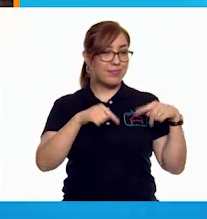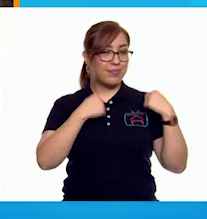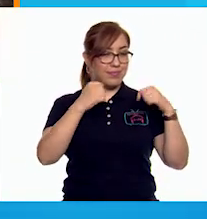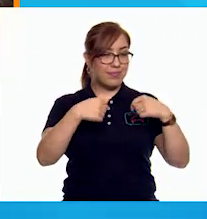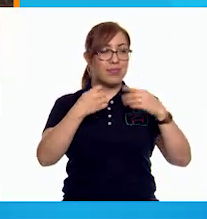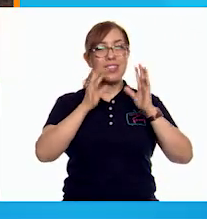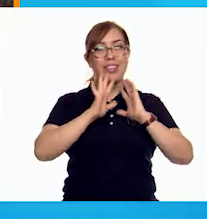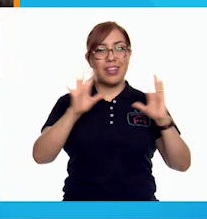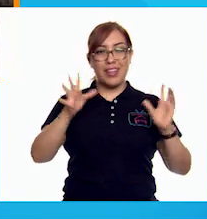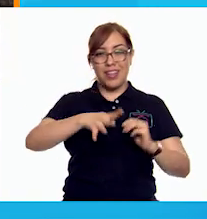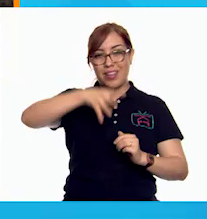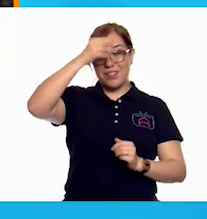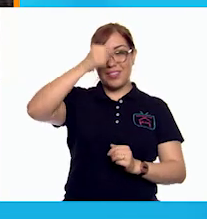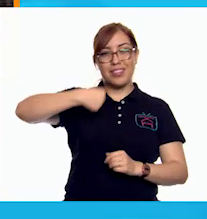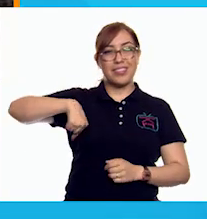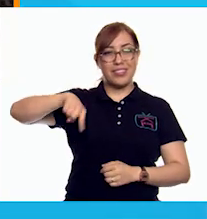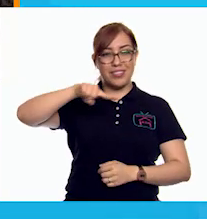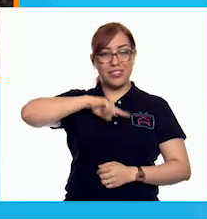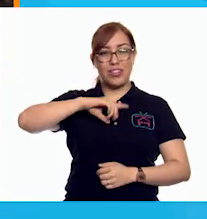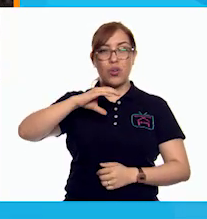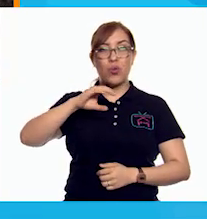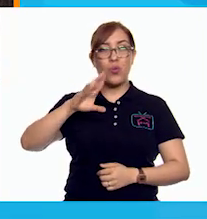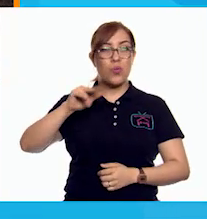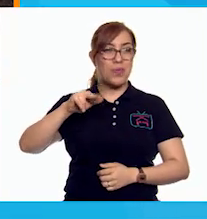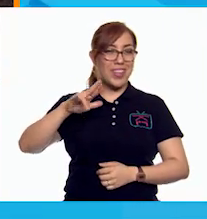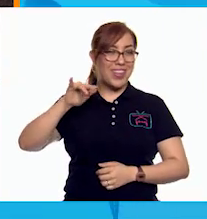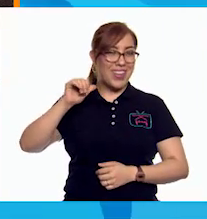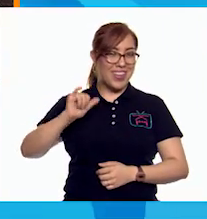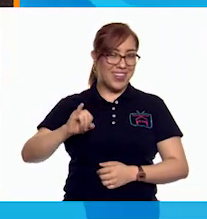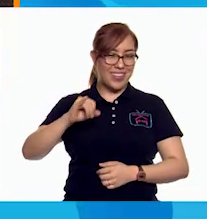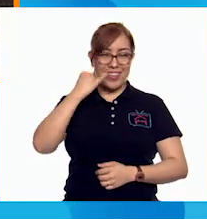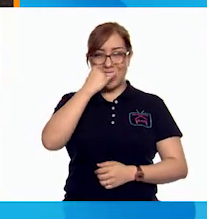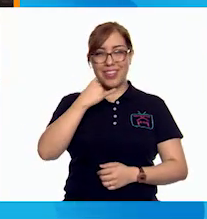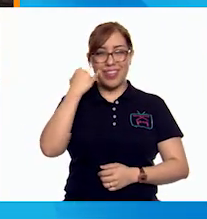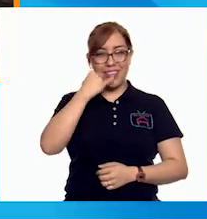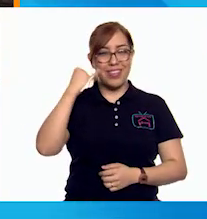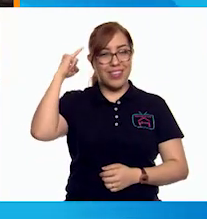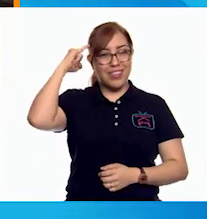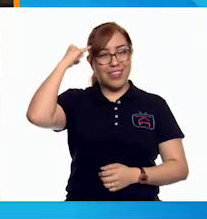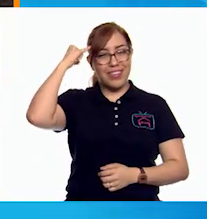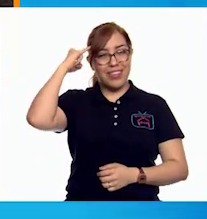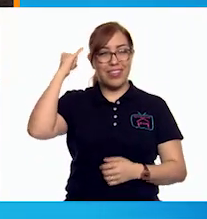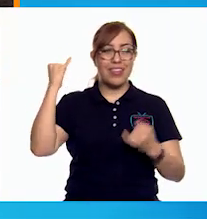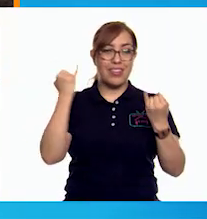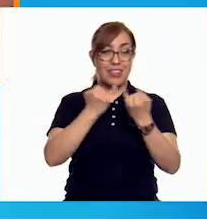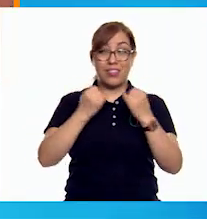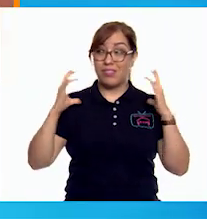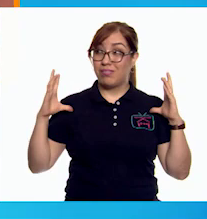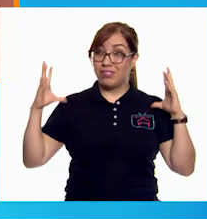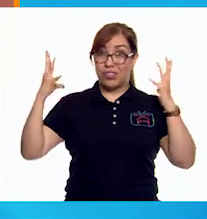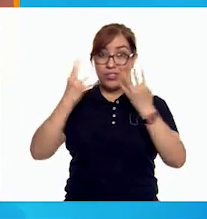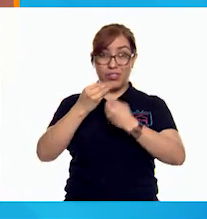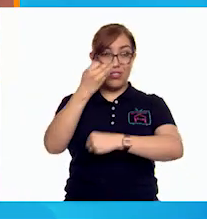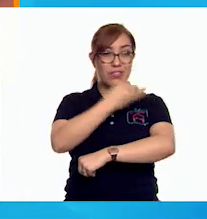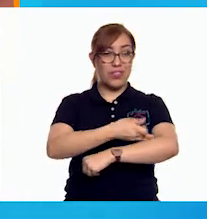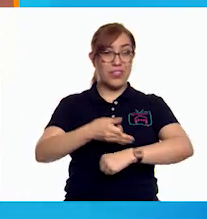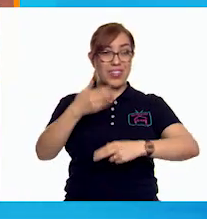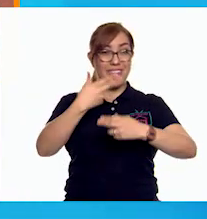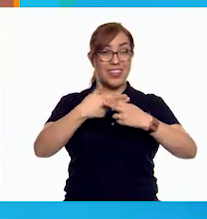de nosotros Kumiai y de cómo con todos los indios de alrededor somos familia. ¡Hasta